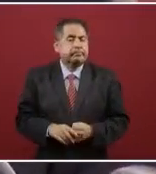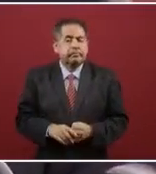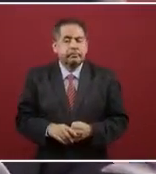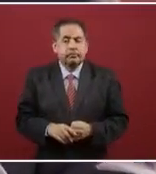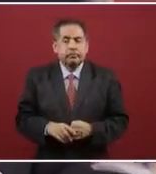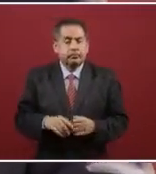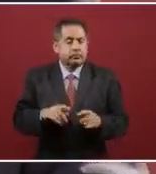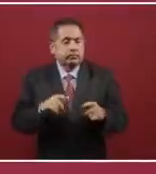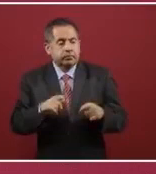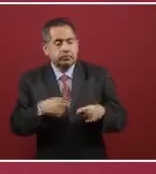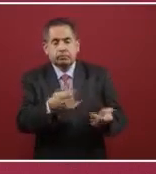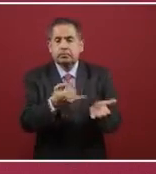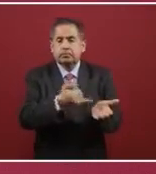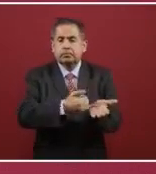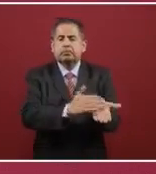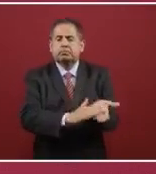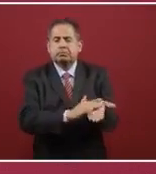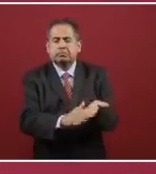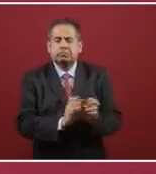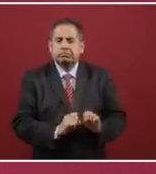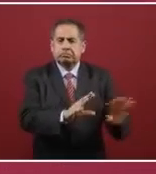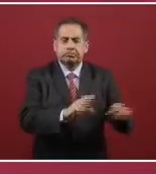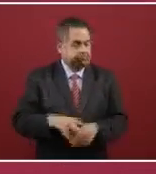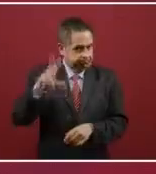no va a haber condonaciones de impuestos.